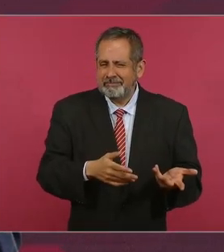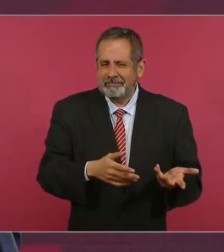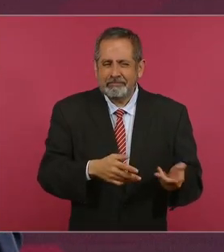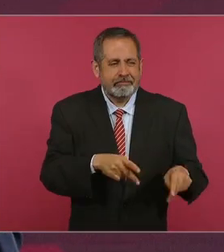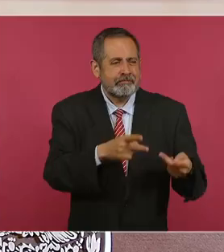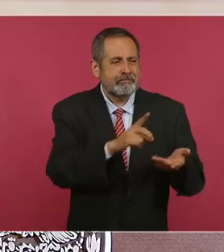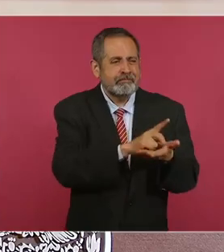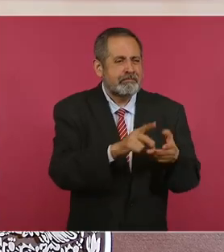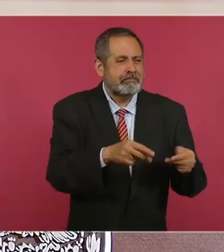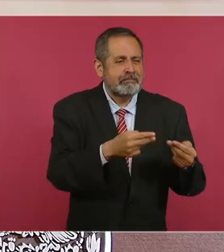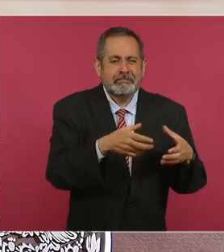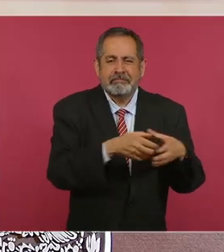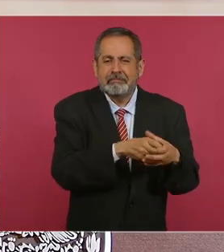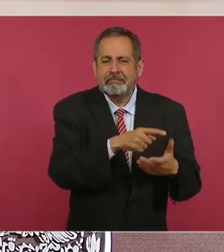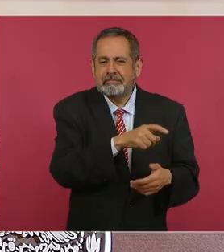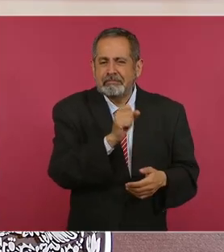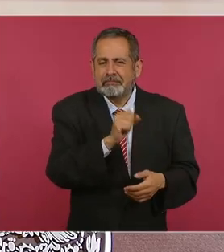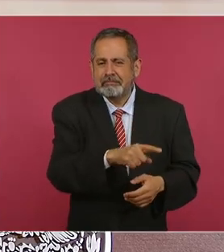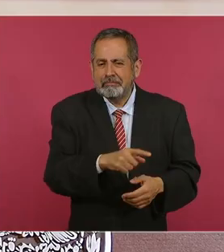narcotráfico.